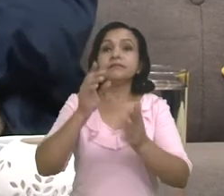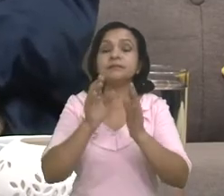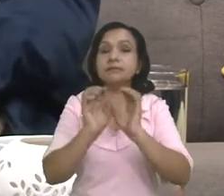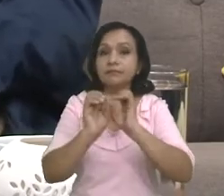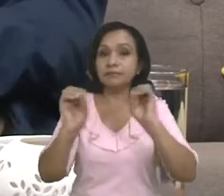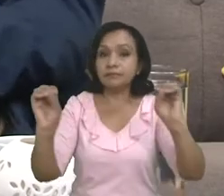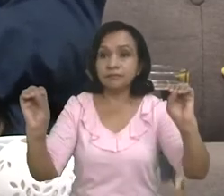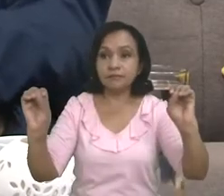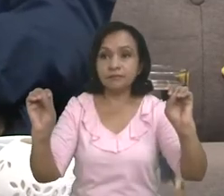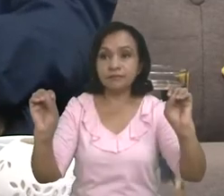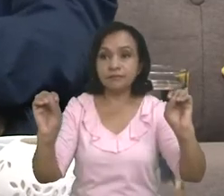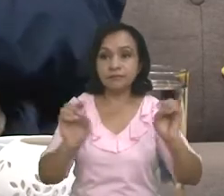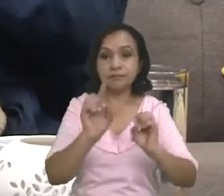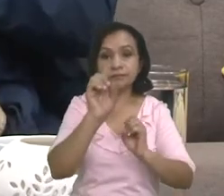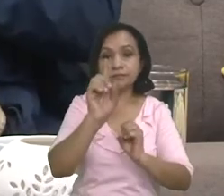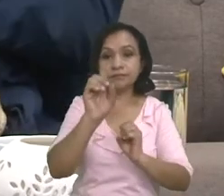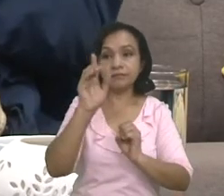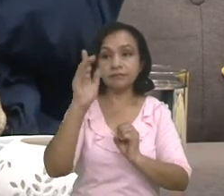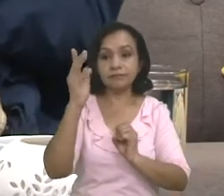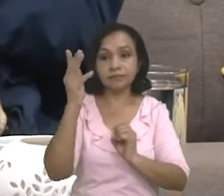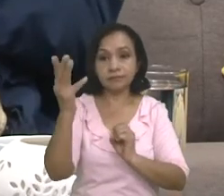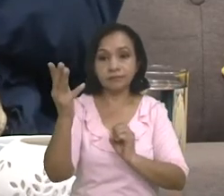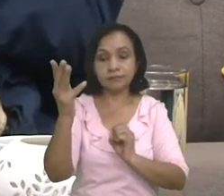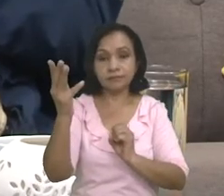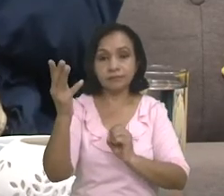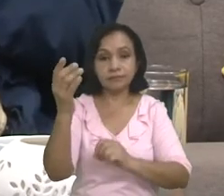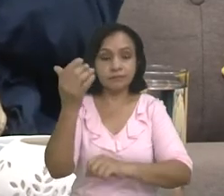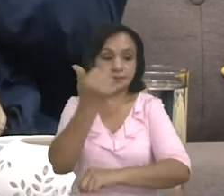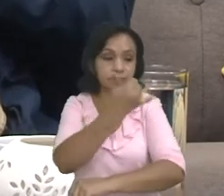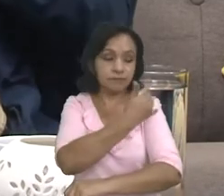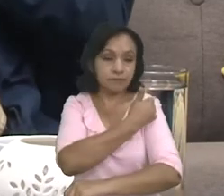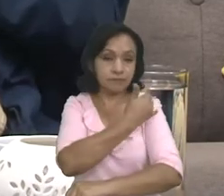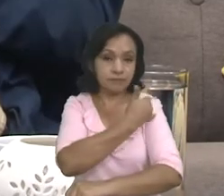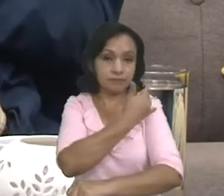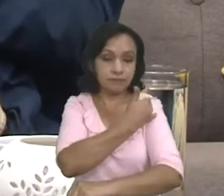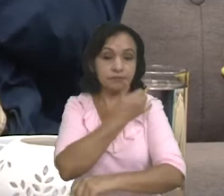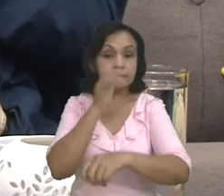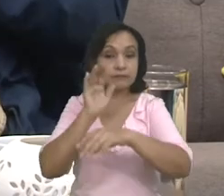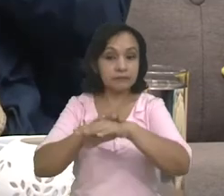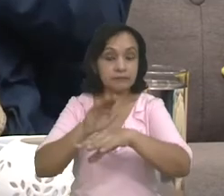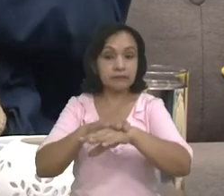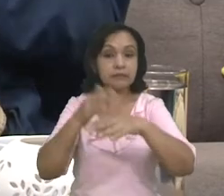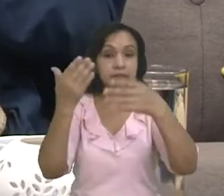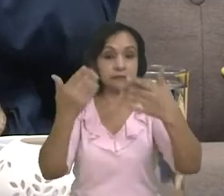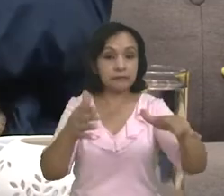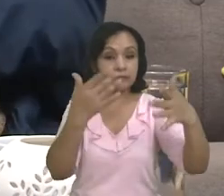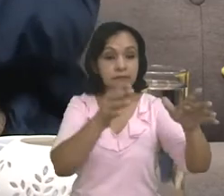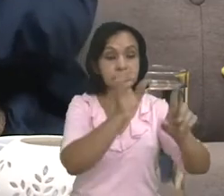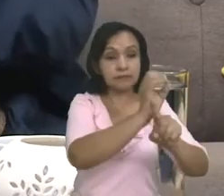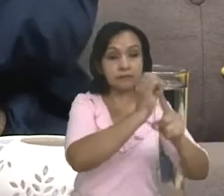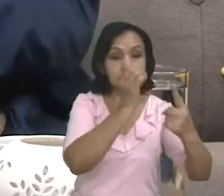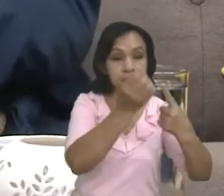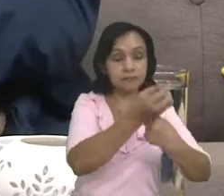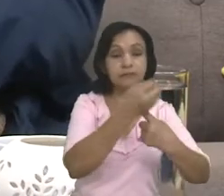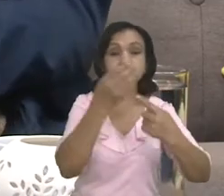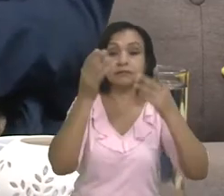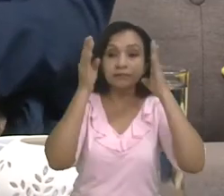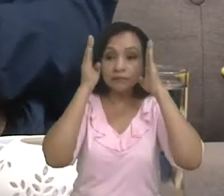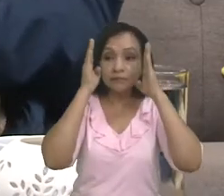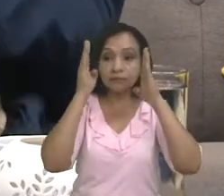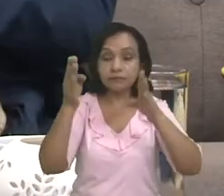tenemos 19 hospitales que están designados y organizados para atender